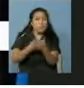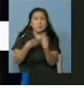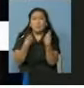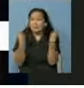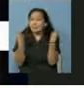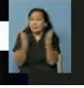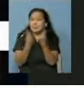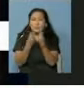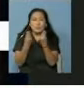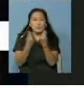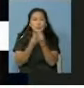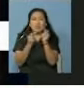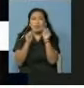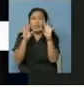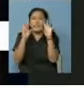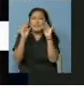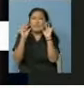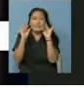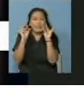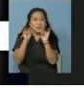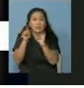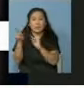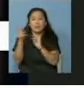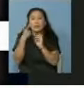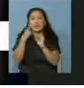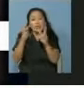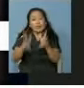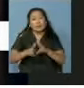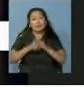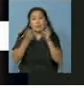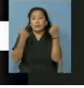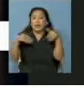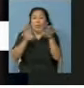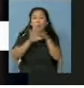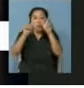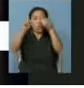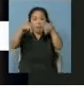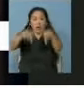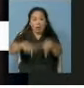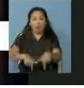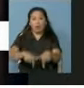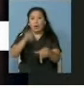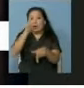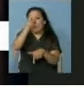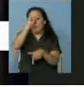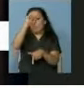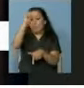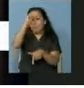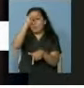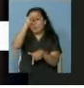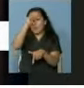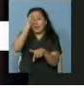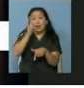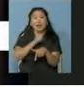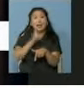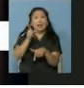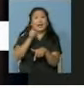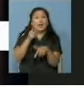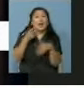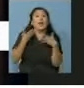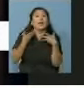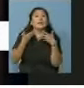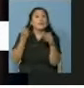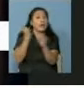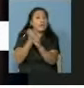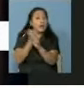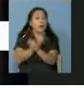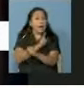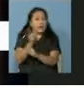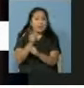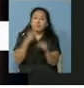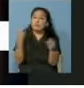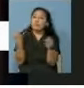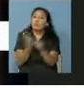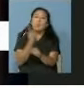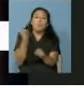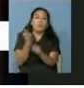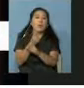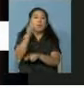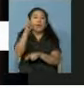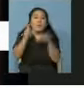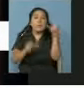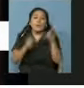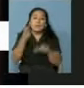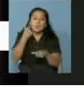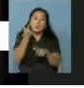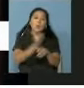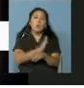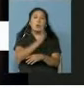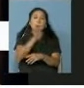diagnóstico realmente muy complicado. Decirte que, bueno, en este momento el hospital no está operativo. O sea, todas las personas que se tienen que